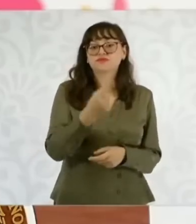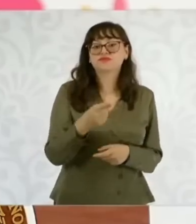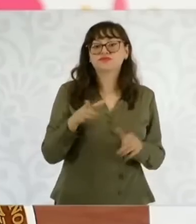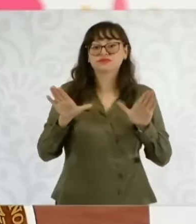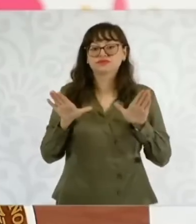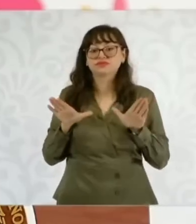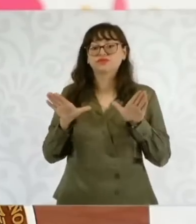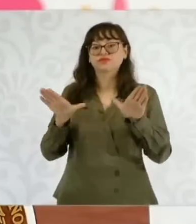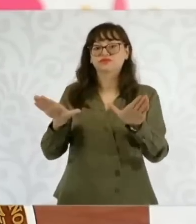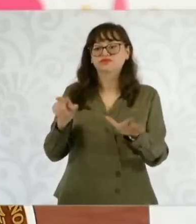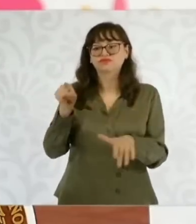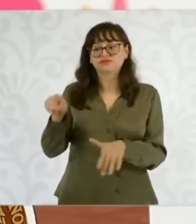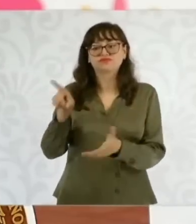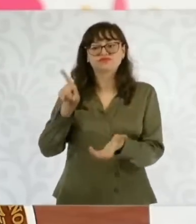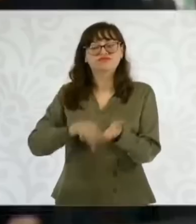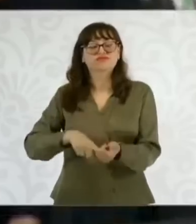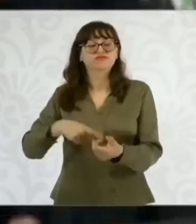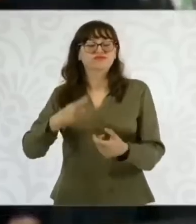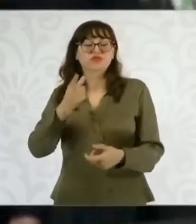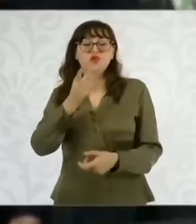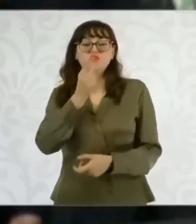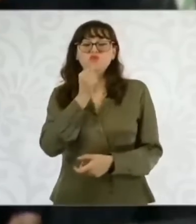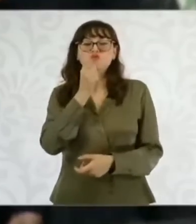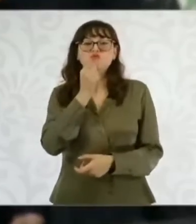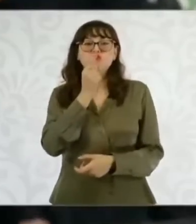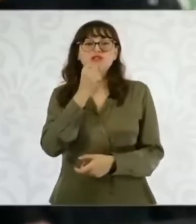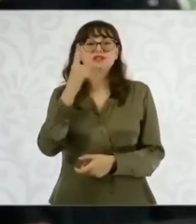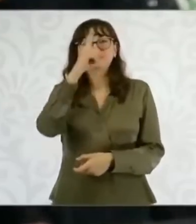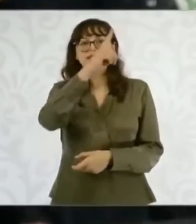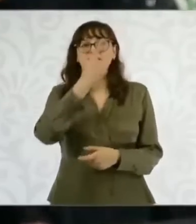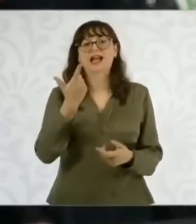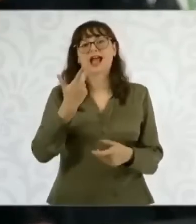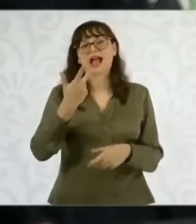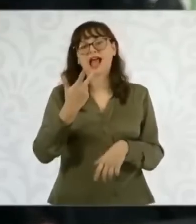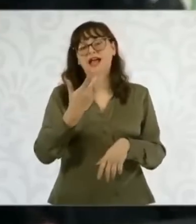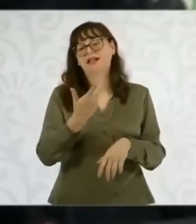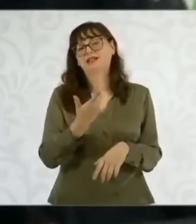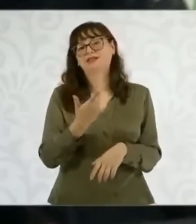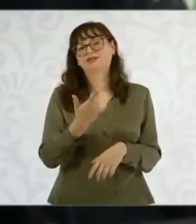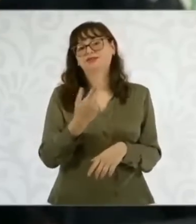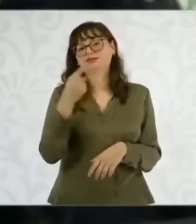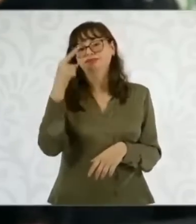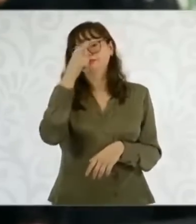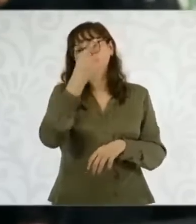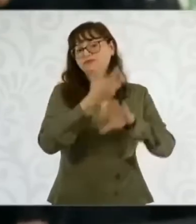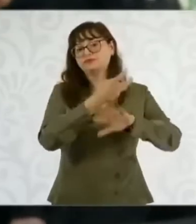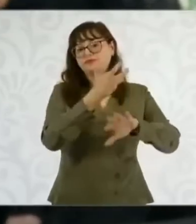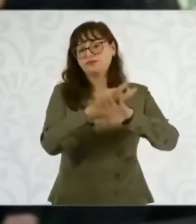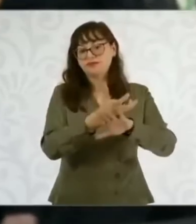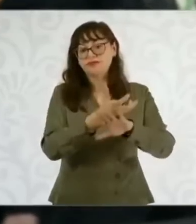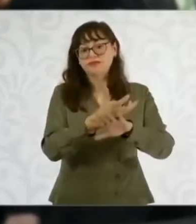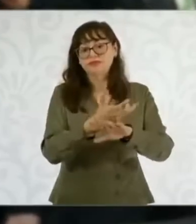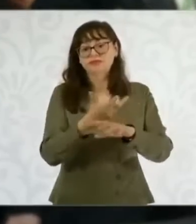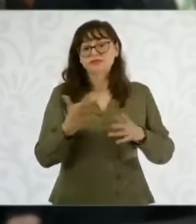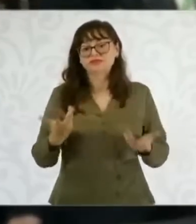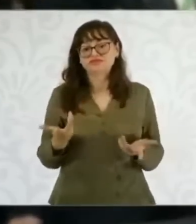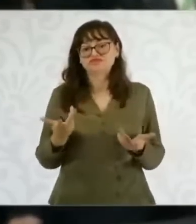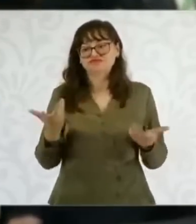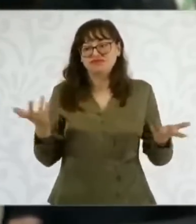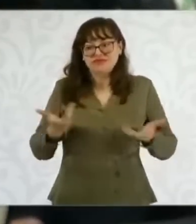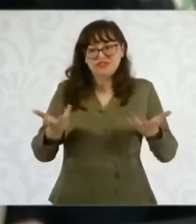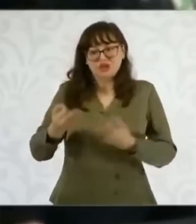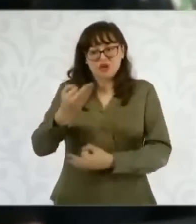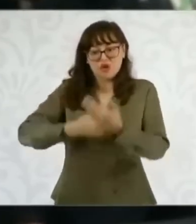tanto no se encuentra como tal tan fácil en la base de datos. Y si México quisiera hacer una investigación en ese sentido, pues está blindado de entrada.